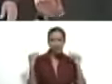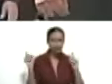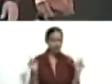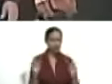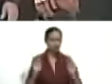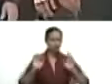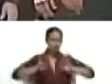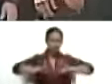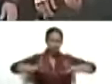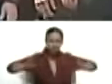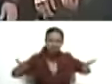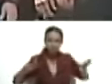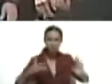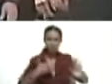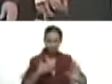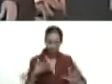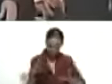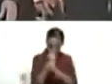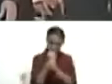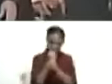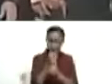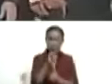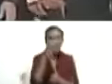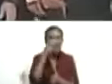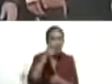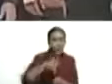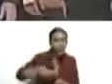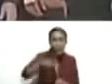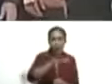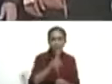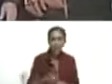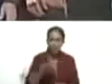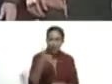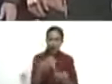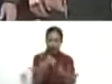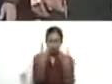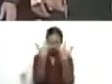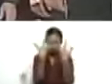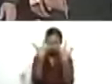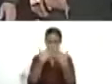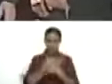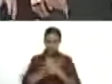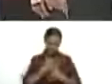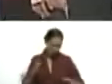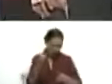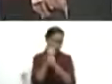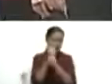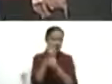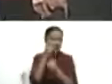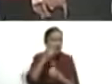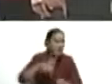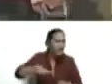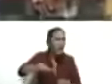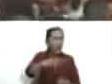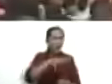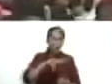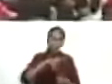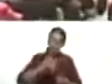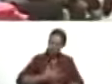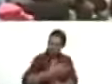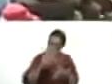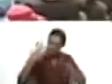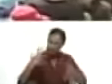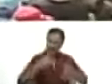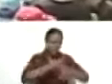y sabiduría de ustedes que en la de 1000 consejeros, venga de donde vengo. Creo en el pueblo como el gran poder creador